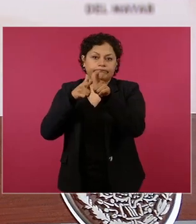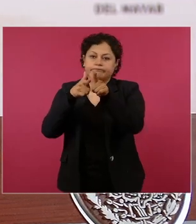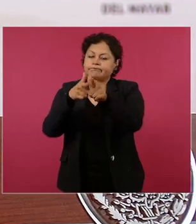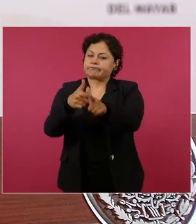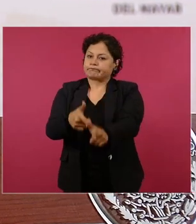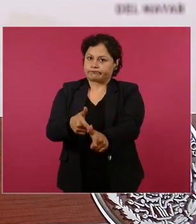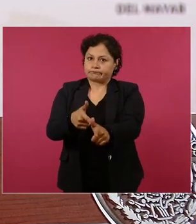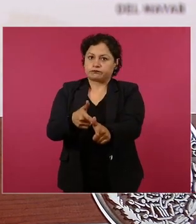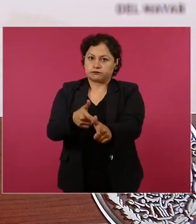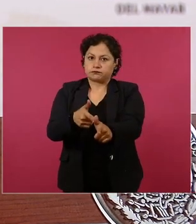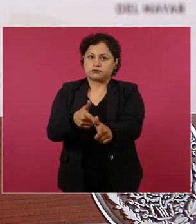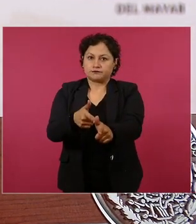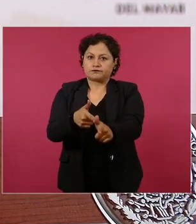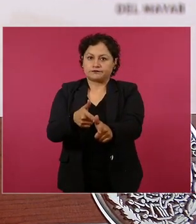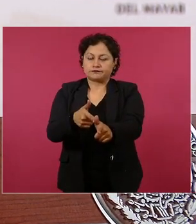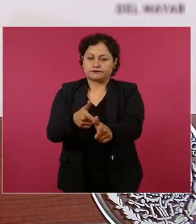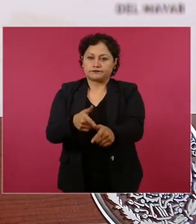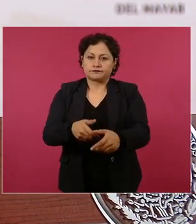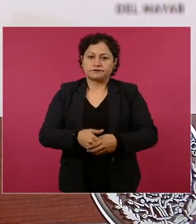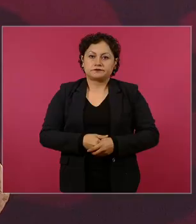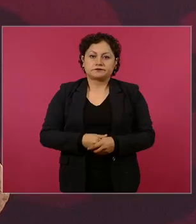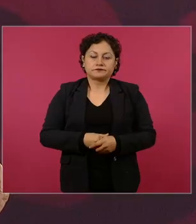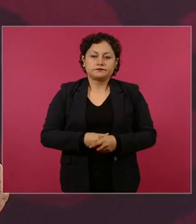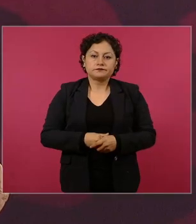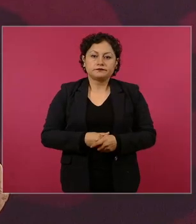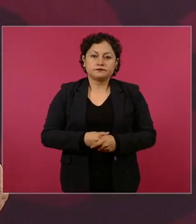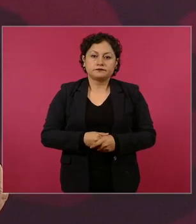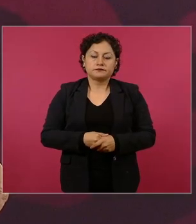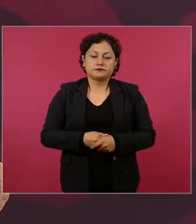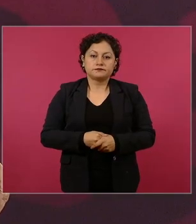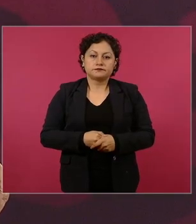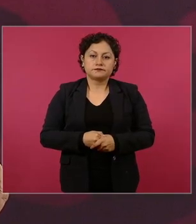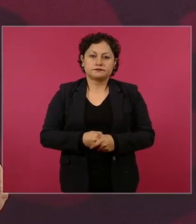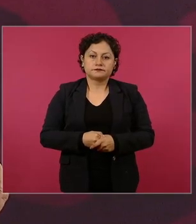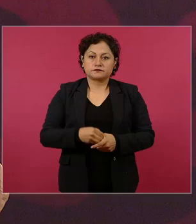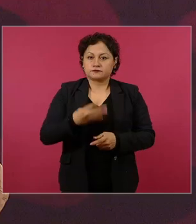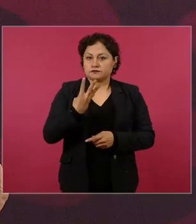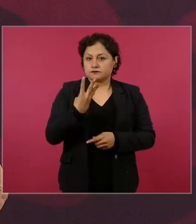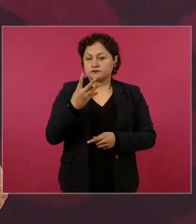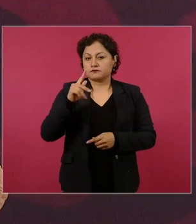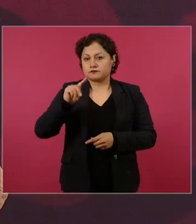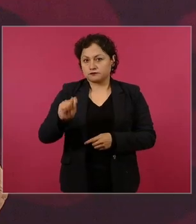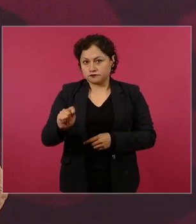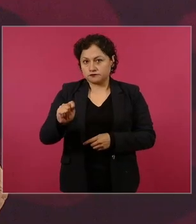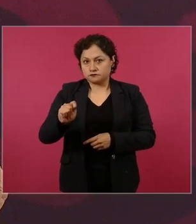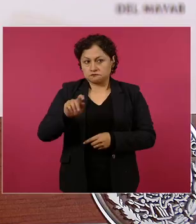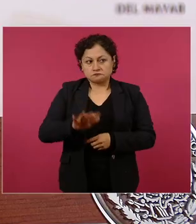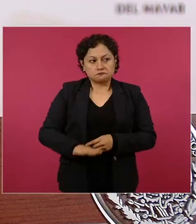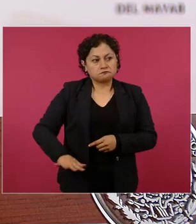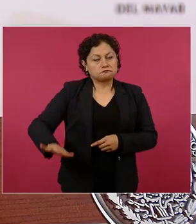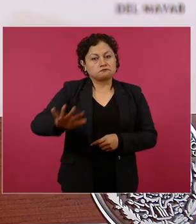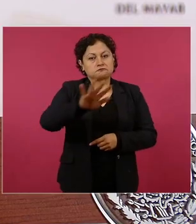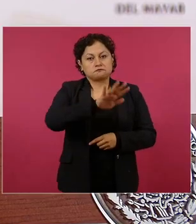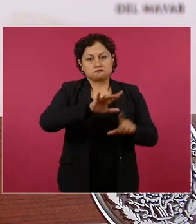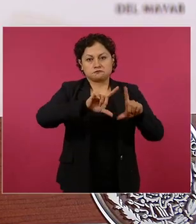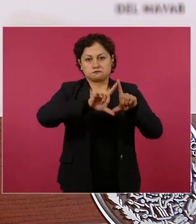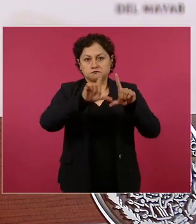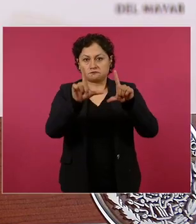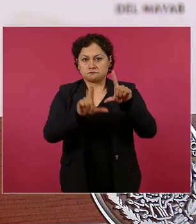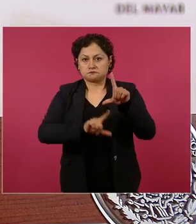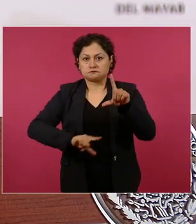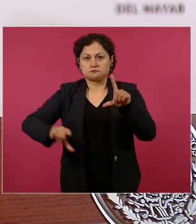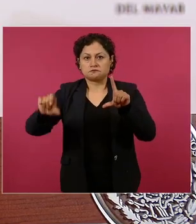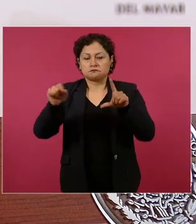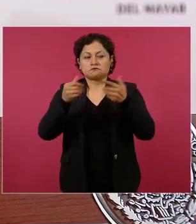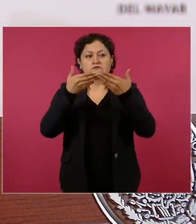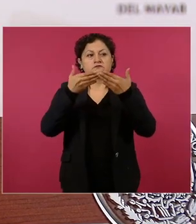modelo transformador, a la cuarta transformación de la vida pública del país.